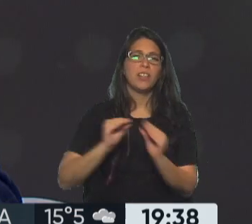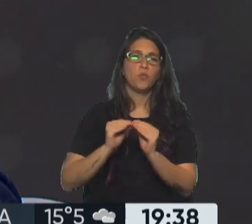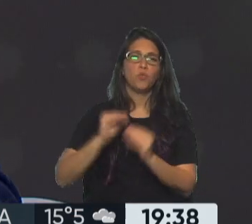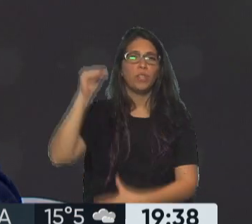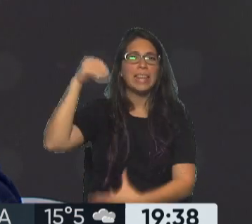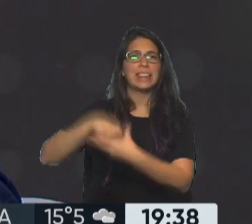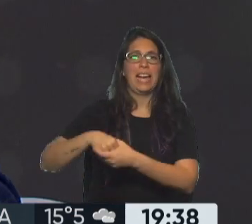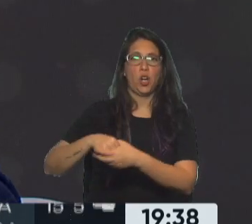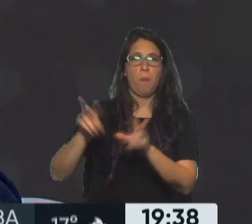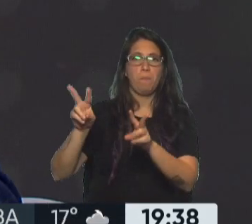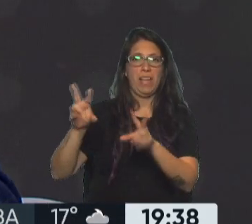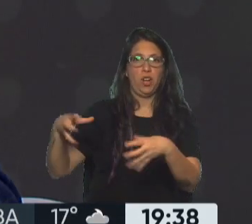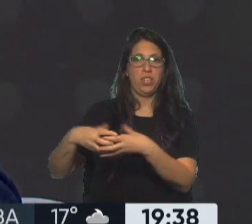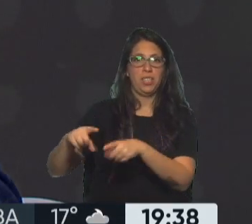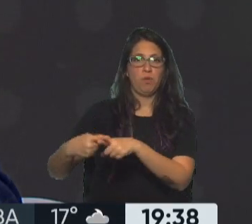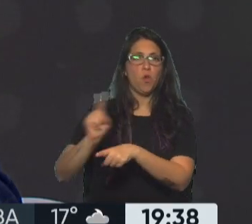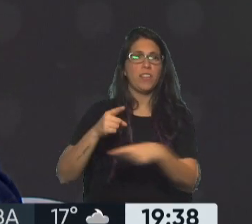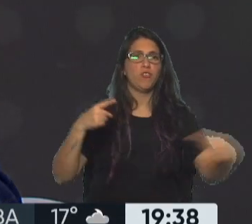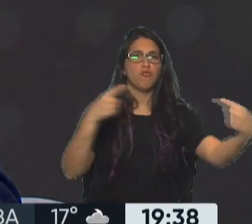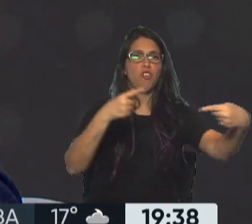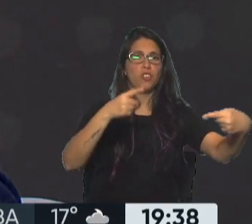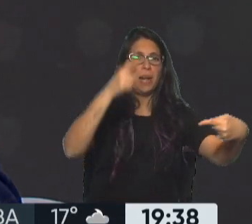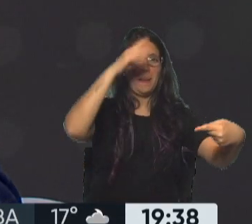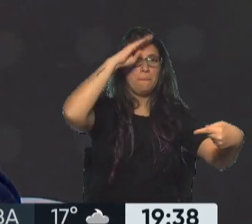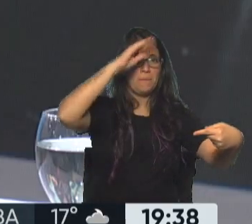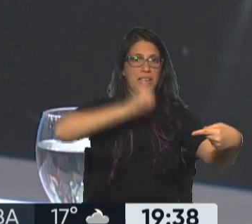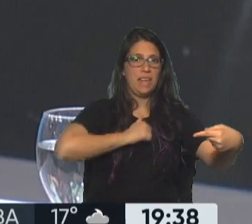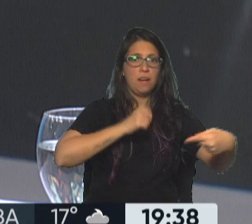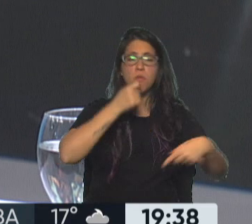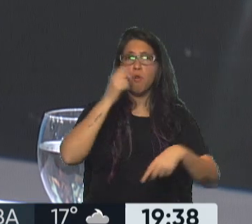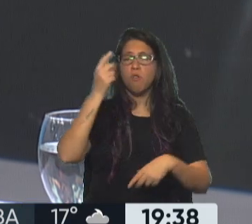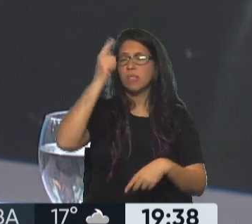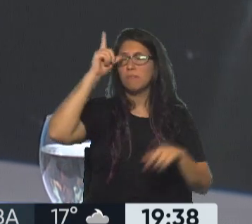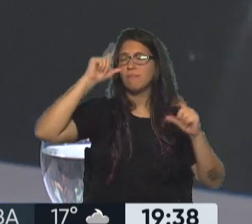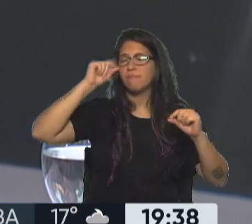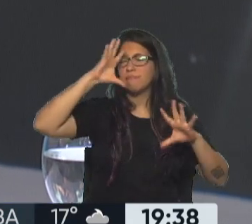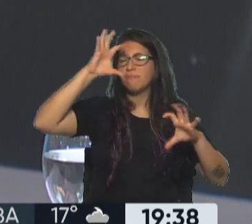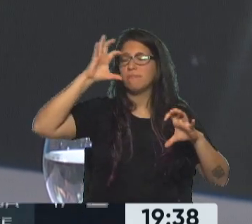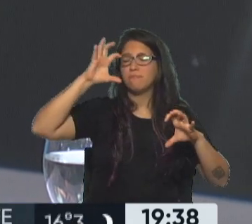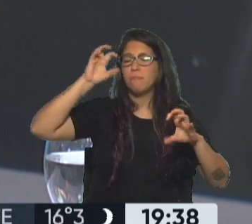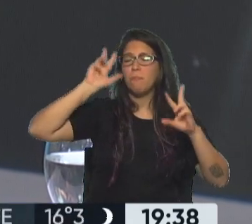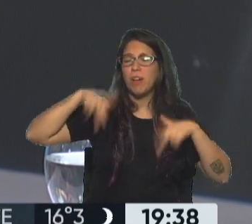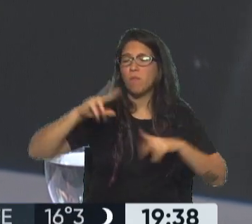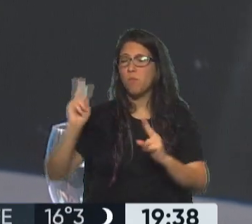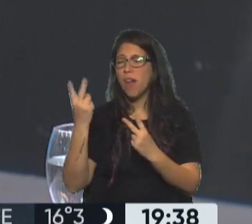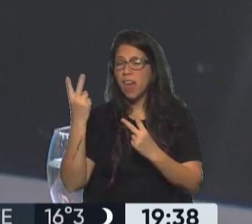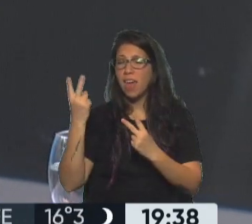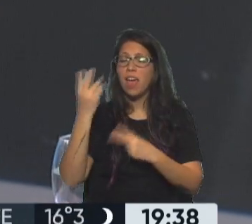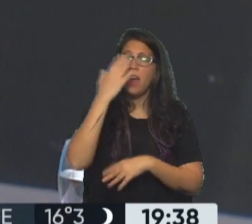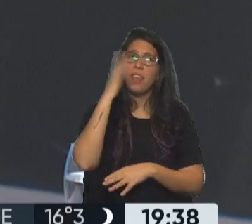peronismo. Ya no es un problema con los militares. Cierro los ojos, muere Perón, y cierro los ojos y Perón le